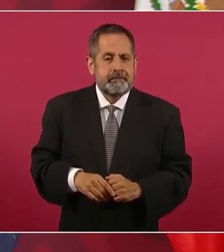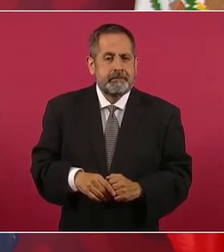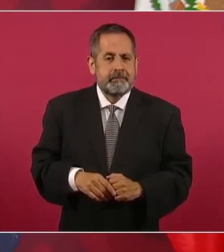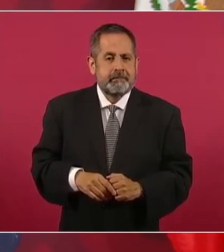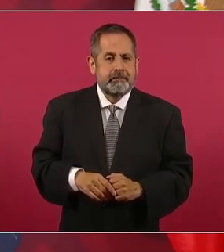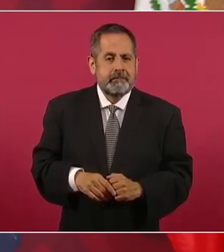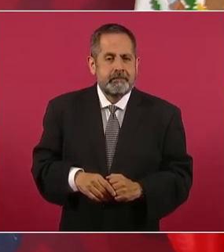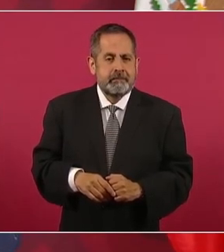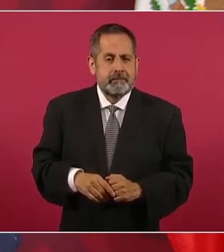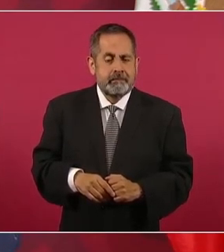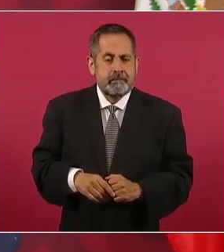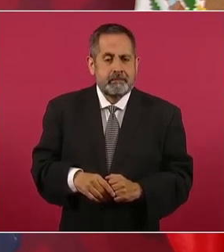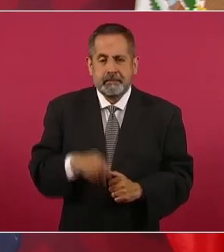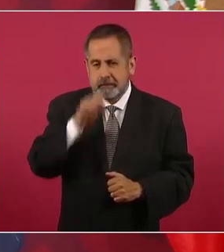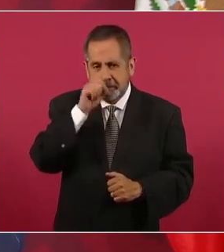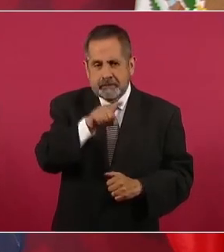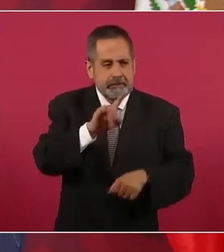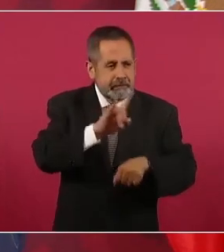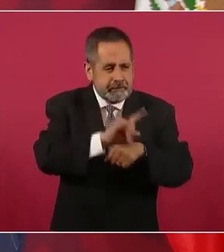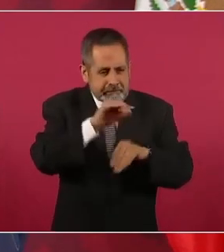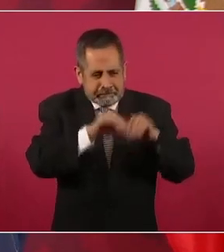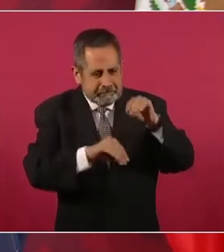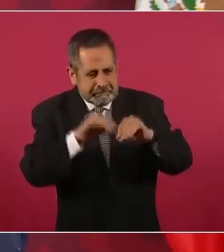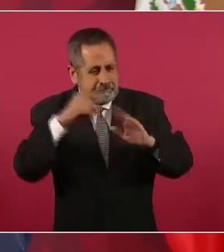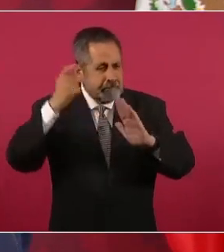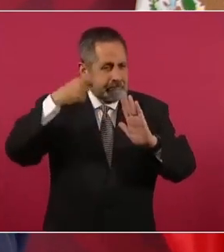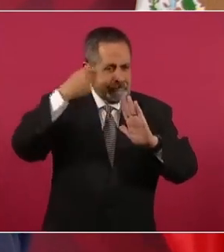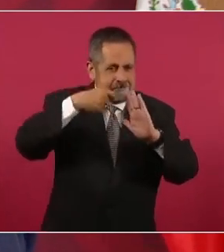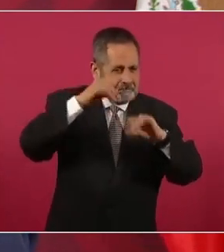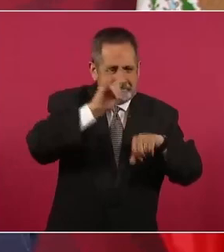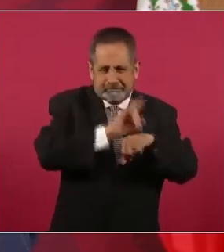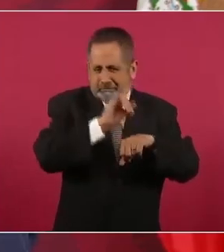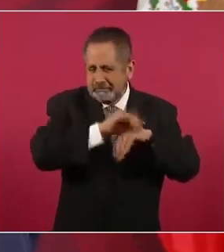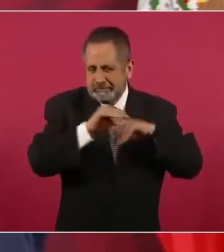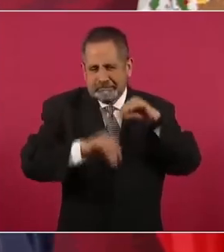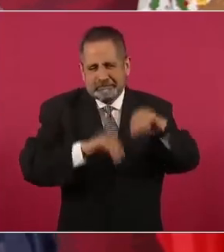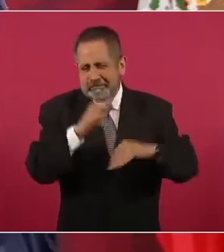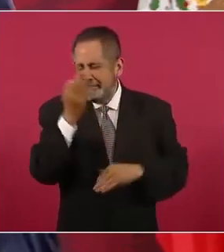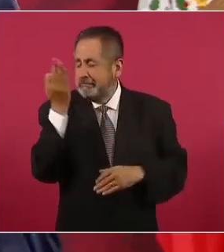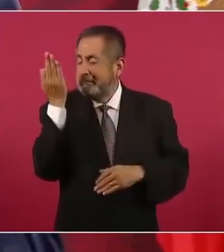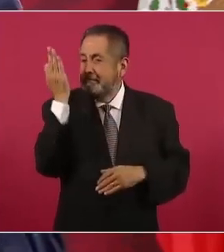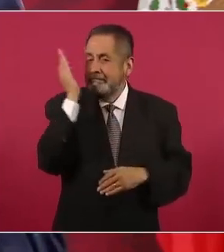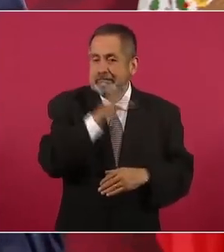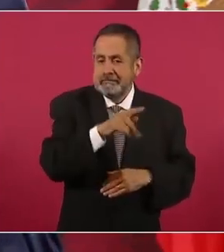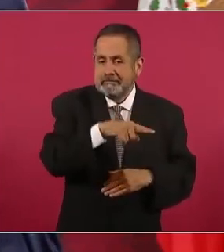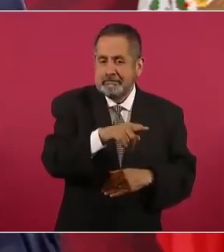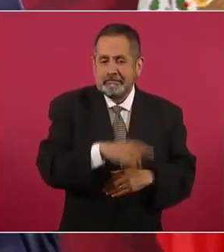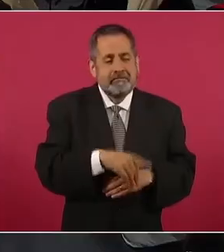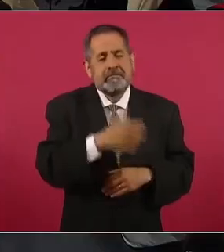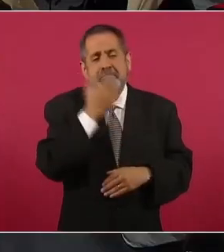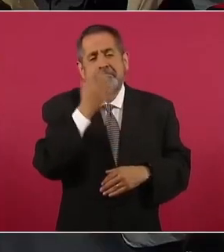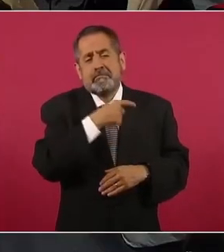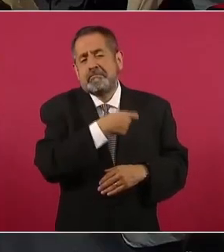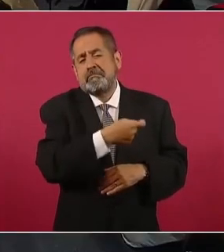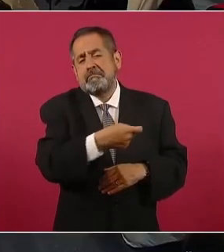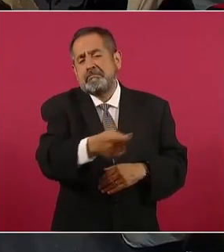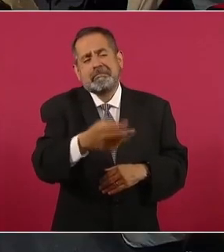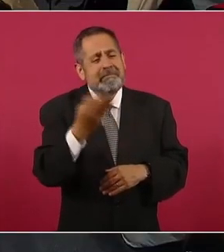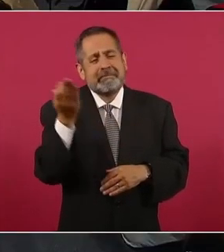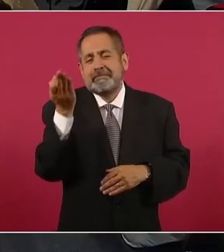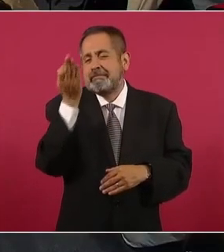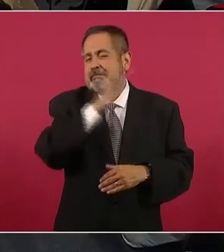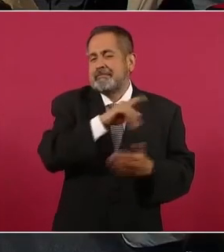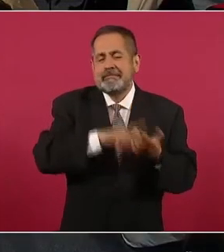y también especialistas en montaje. Yo no sé si fue él, pero son escuelas. Esto es como lo